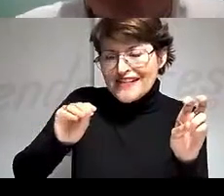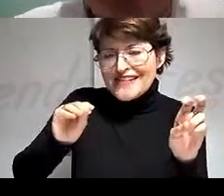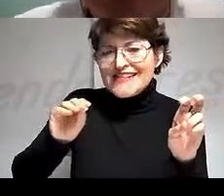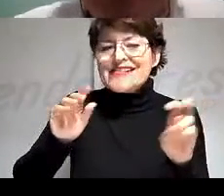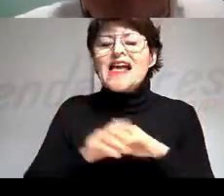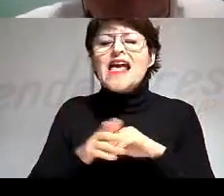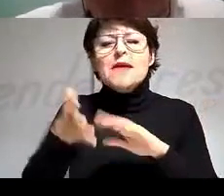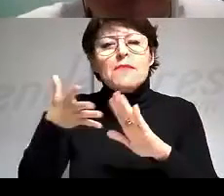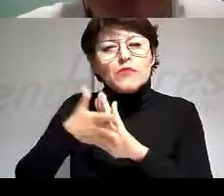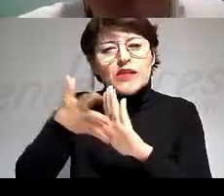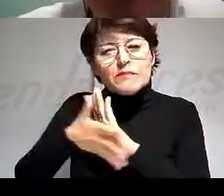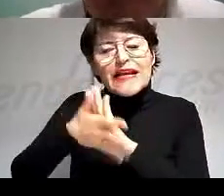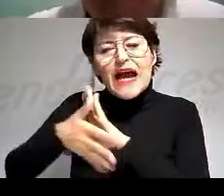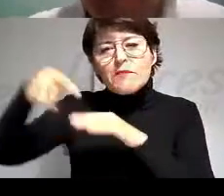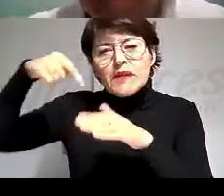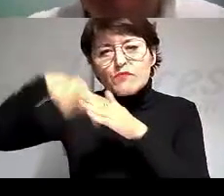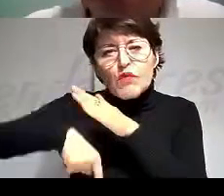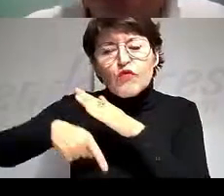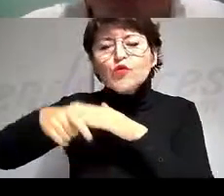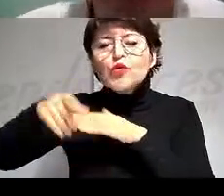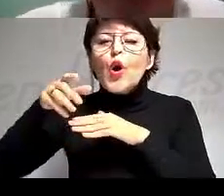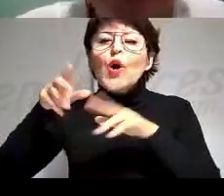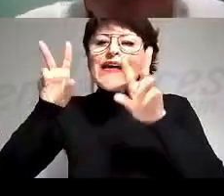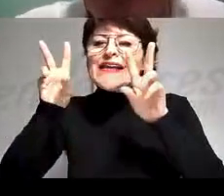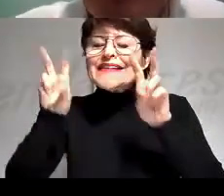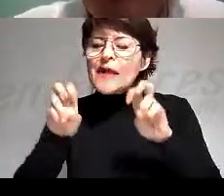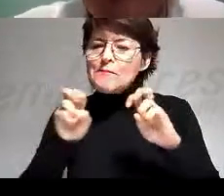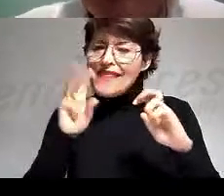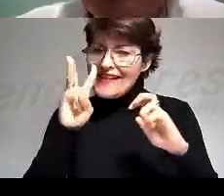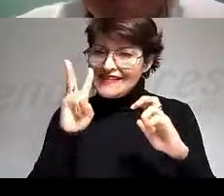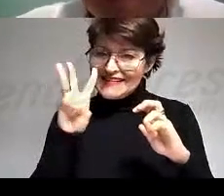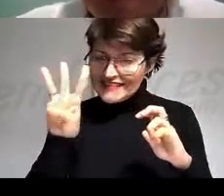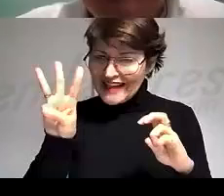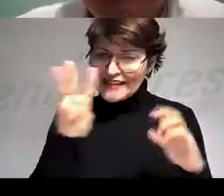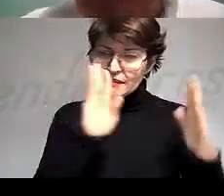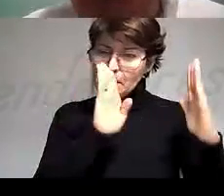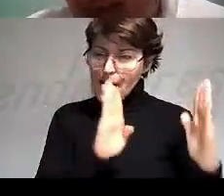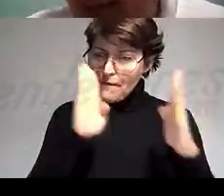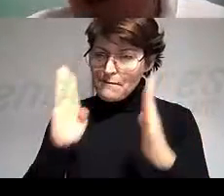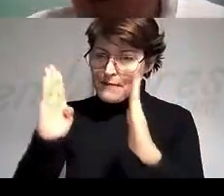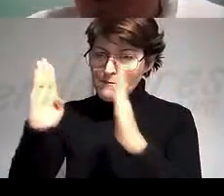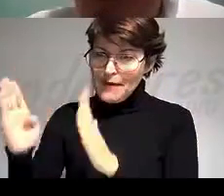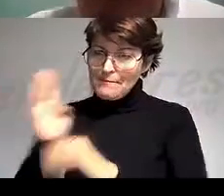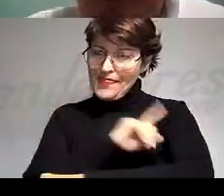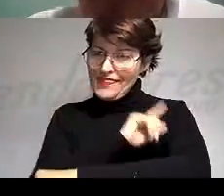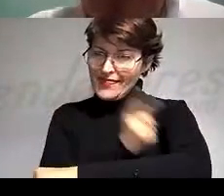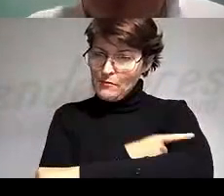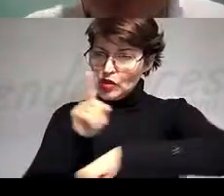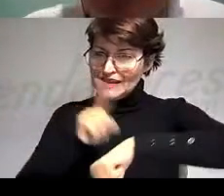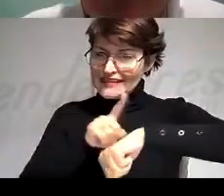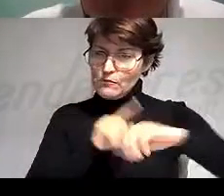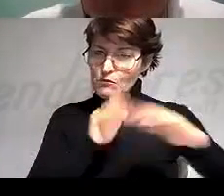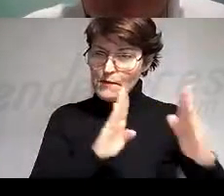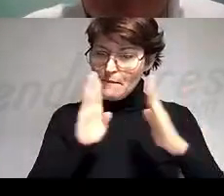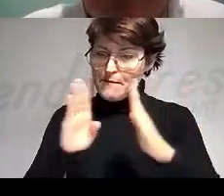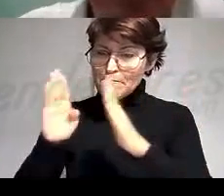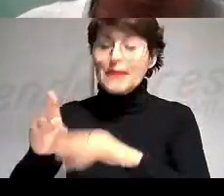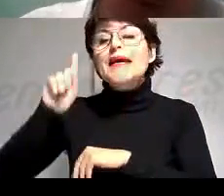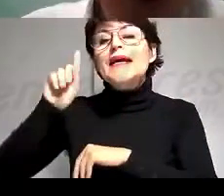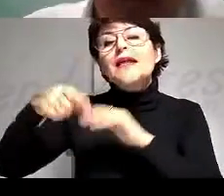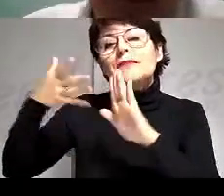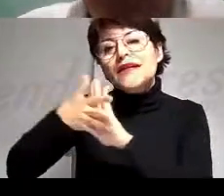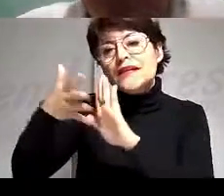más importantes en las 3 fases del ejercicio, como veréis. Y miraremos después beneficios